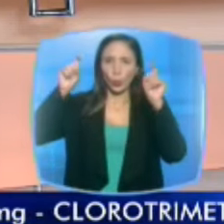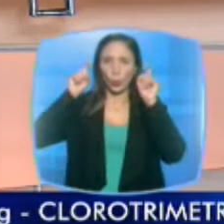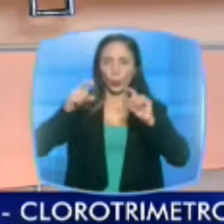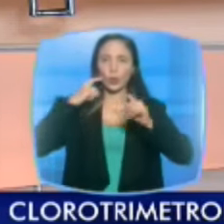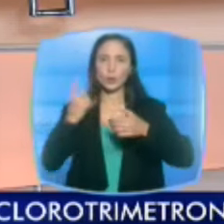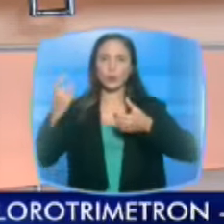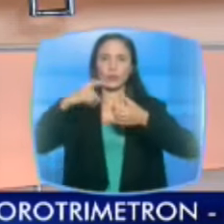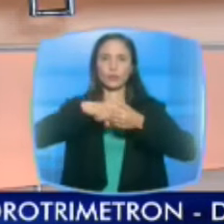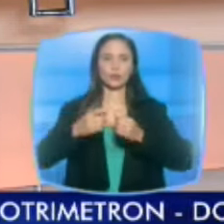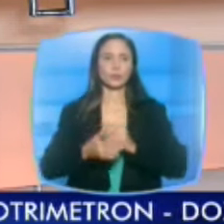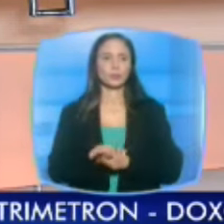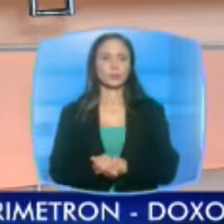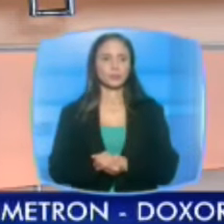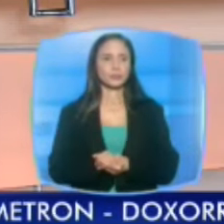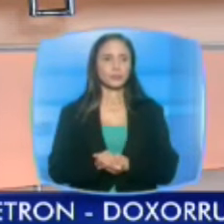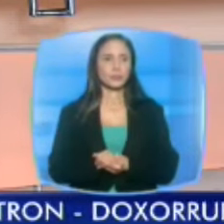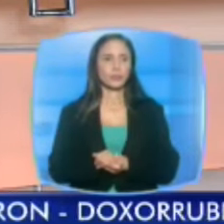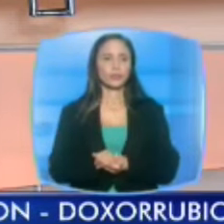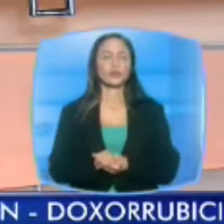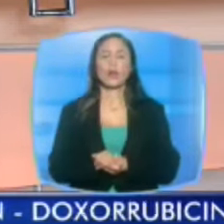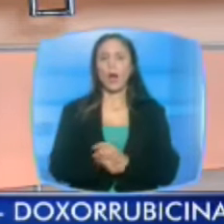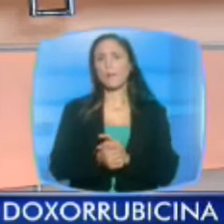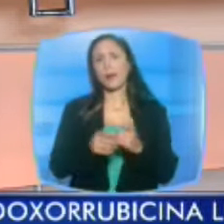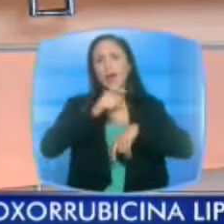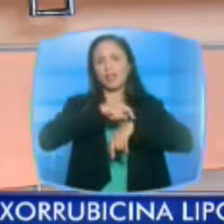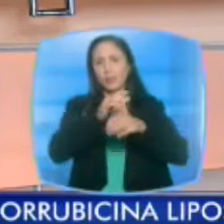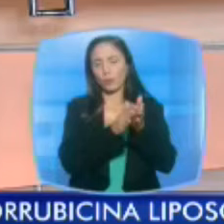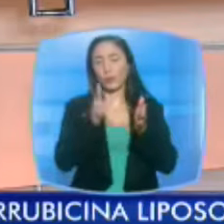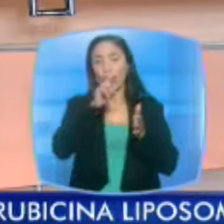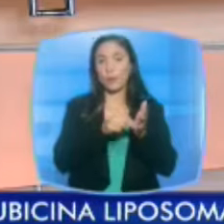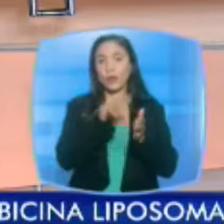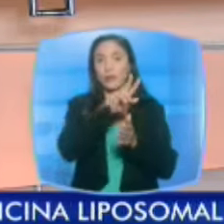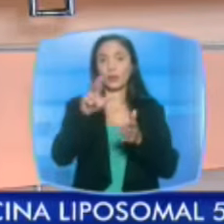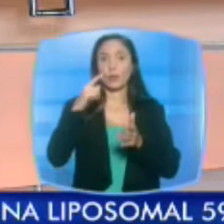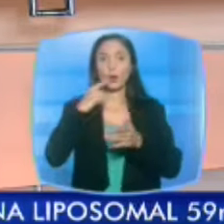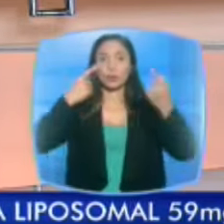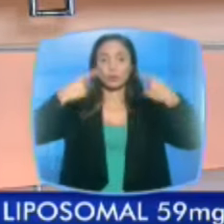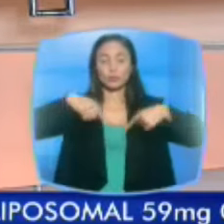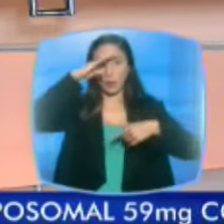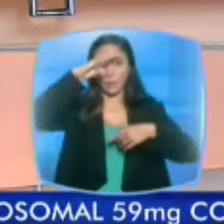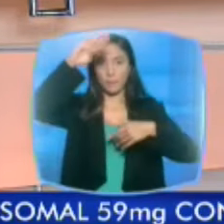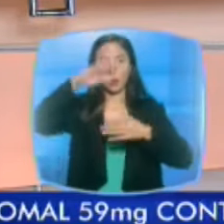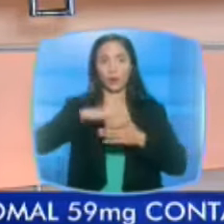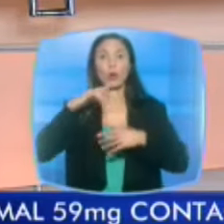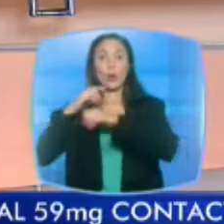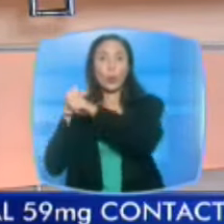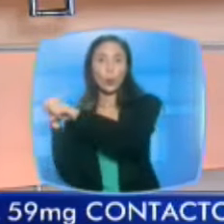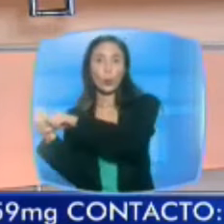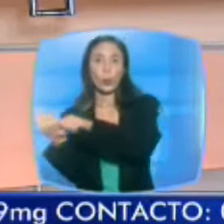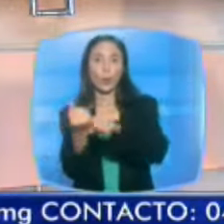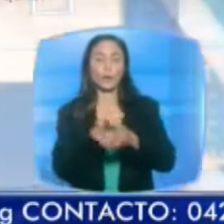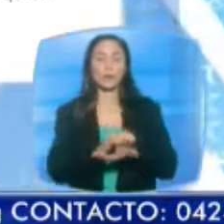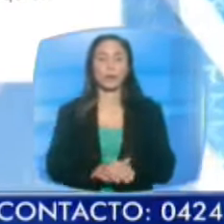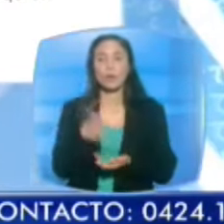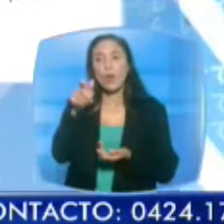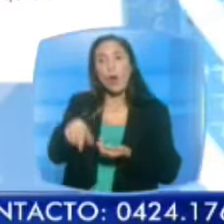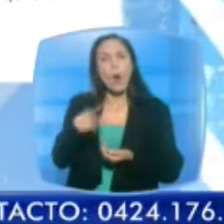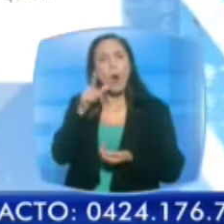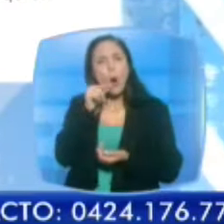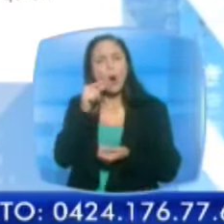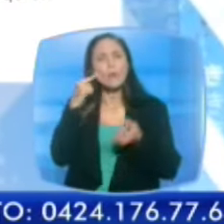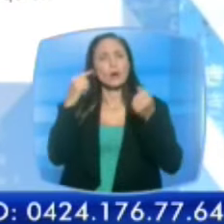Tecolotes de Dos Laredos para la temporada 2024 de la Liga Mexicana de Béisbol. El criollo se